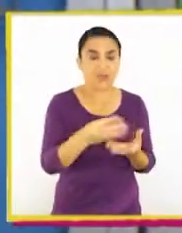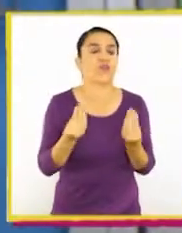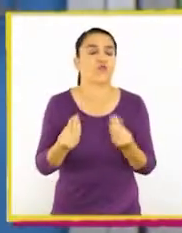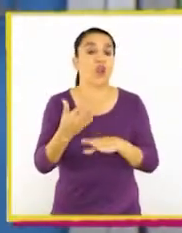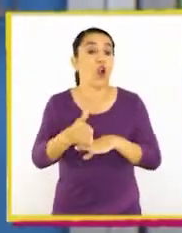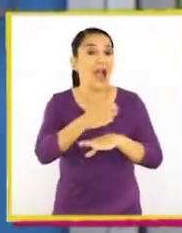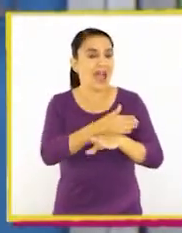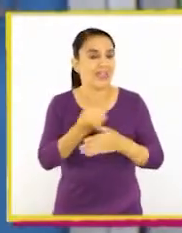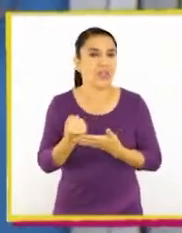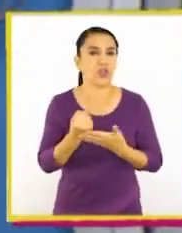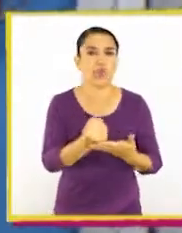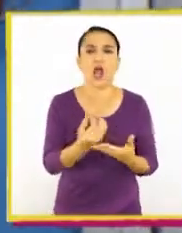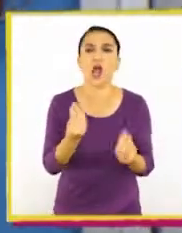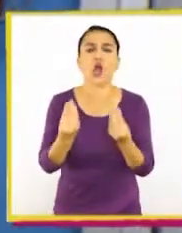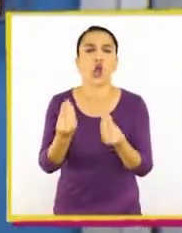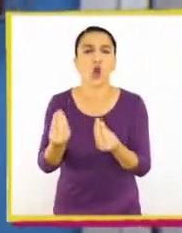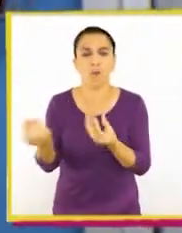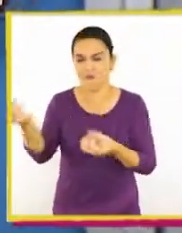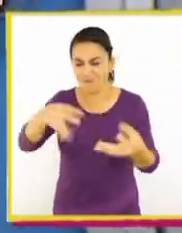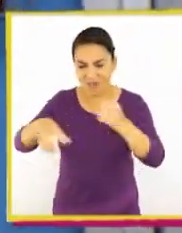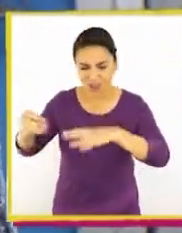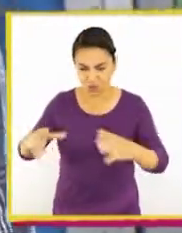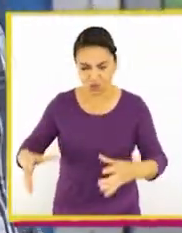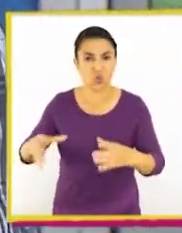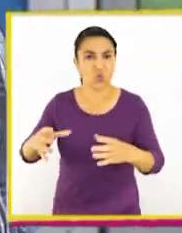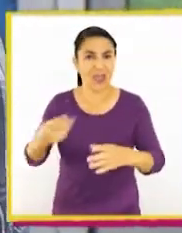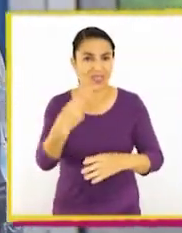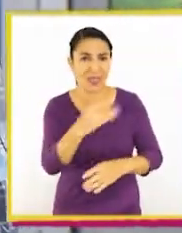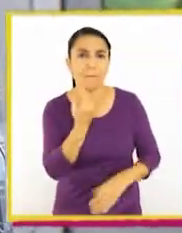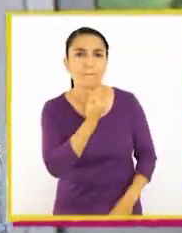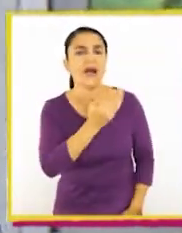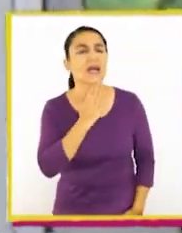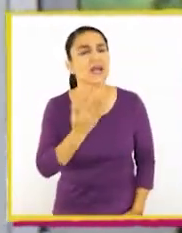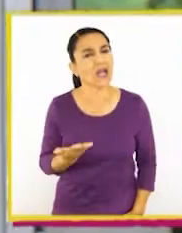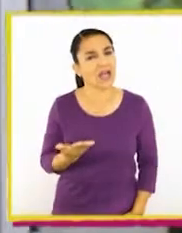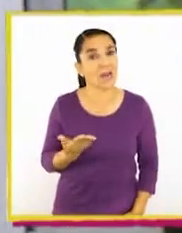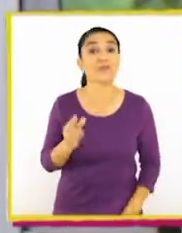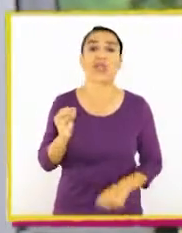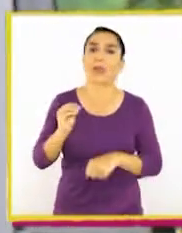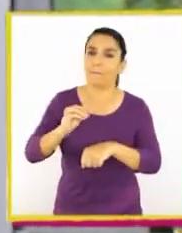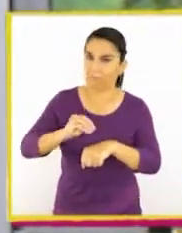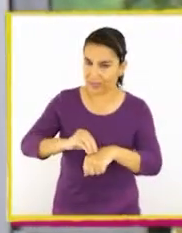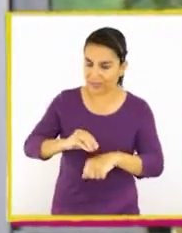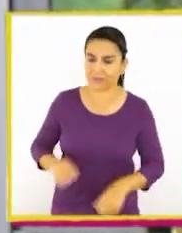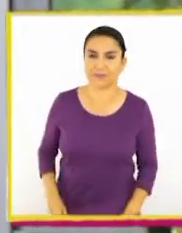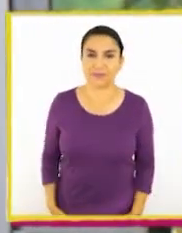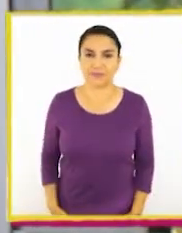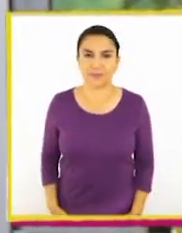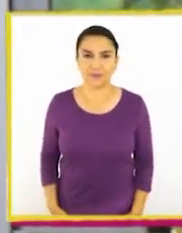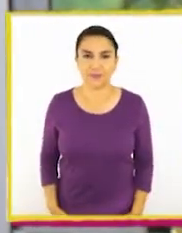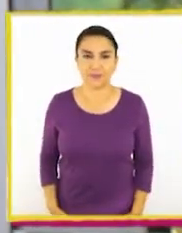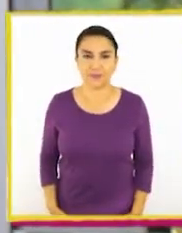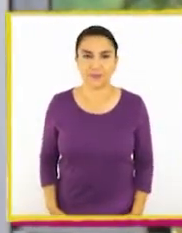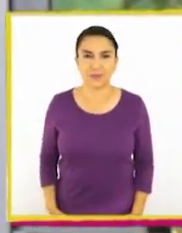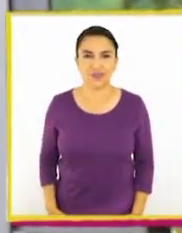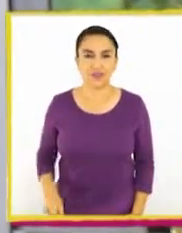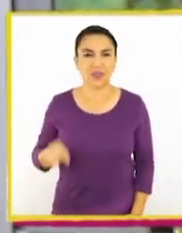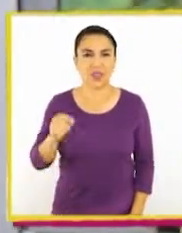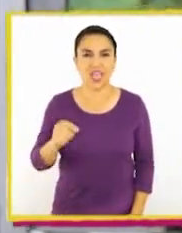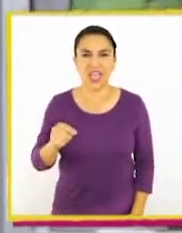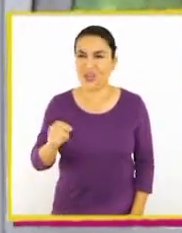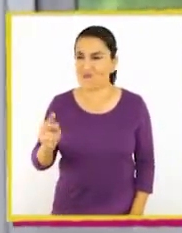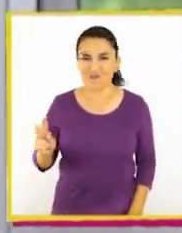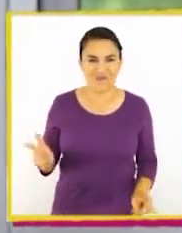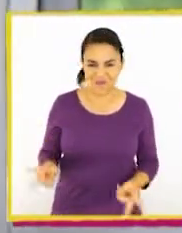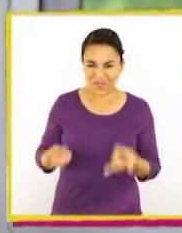ayudarla, ¿de qué está compuesta la basura de la Maca? Una pista. ¿Qué es eso de lo que están compuestos los